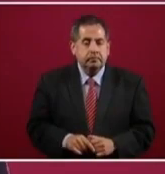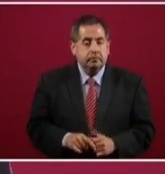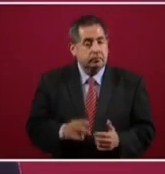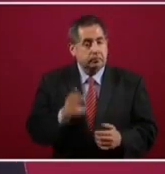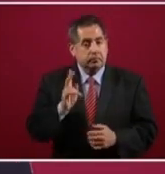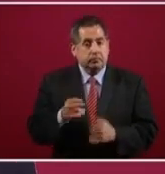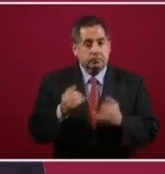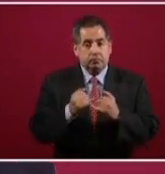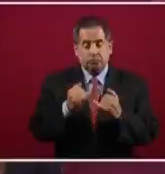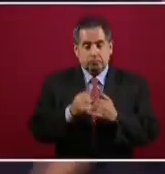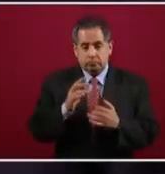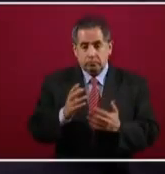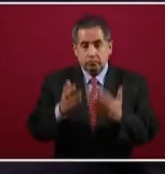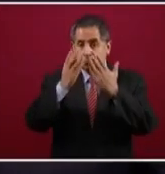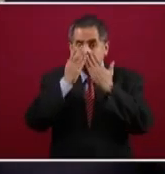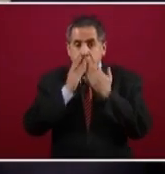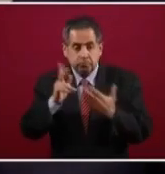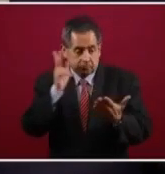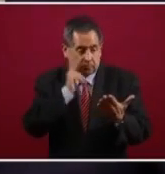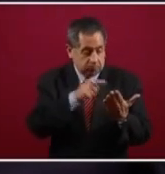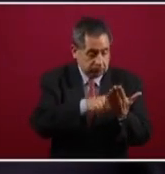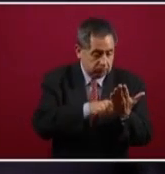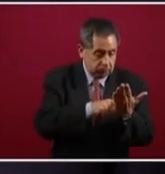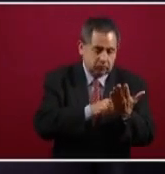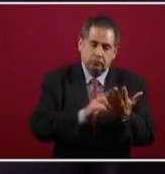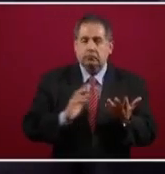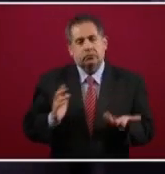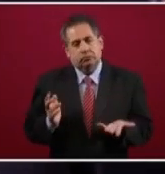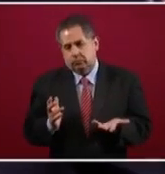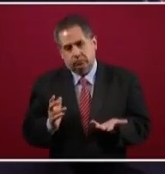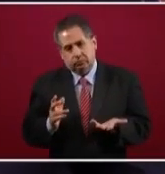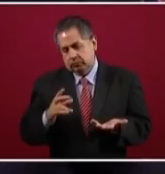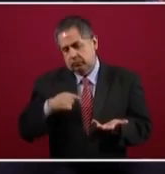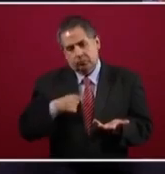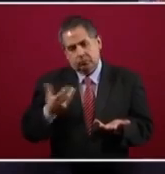Como también, si no hay pruebas,